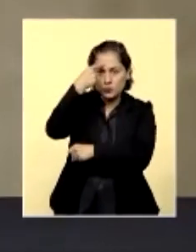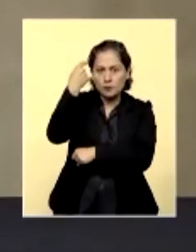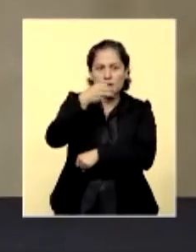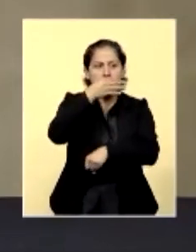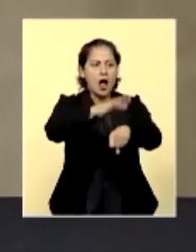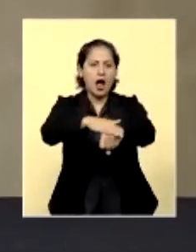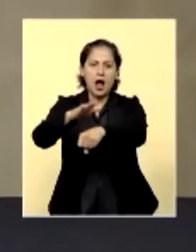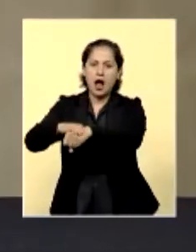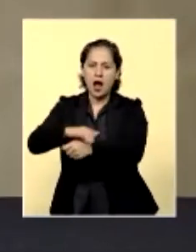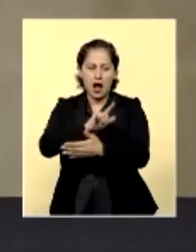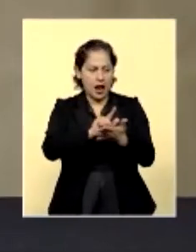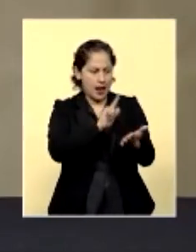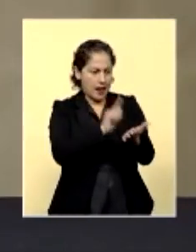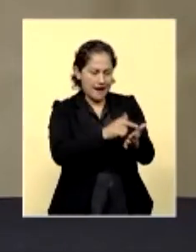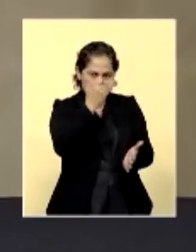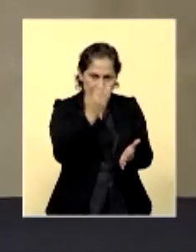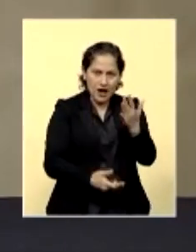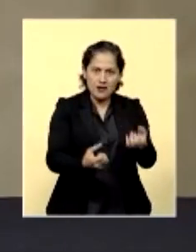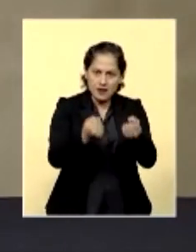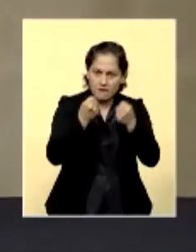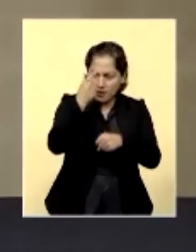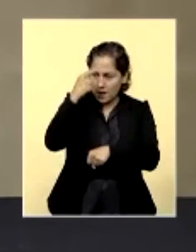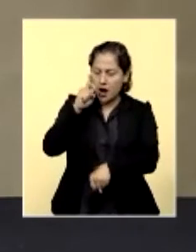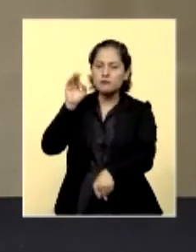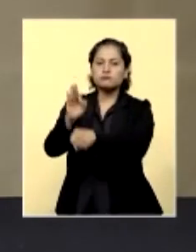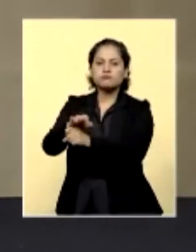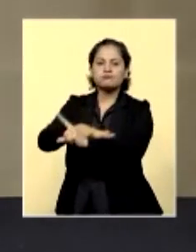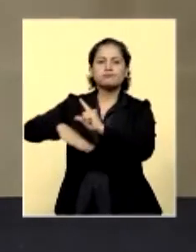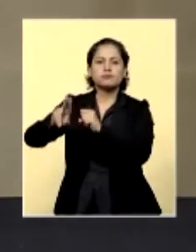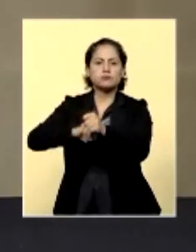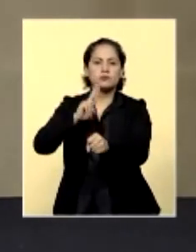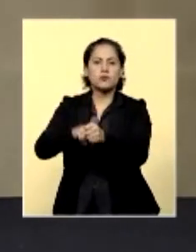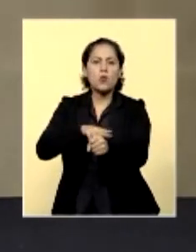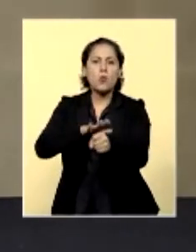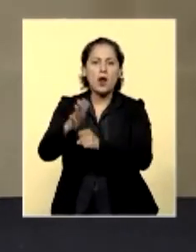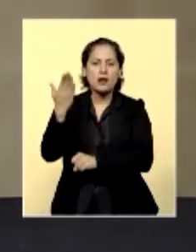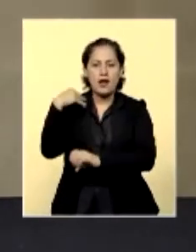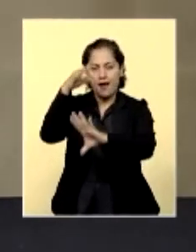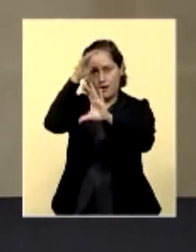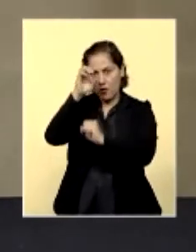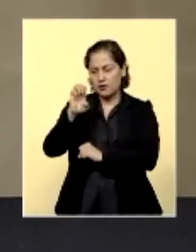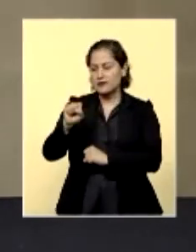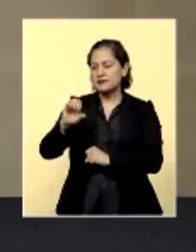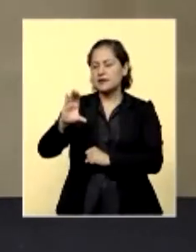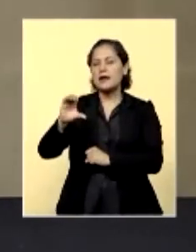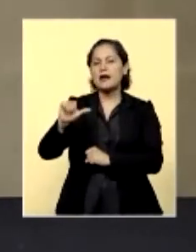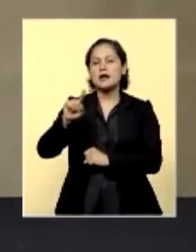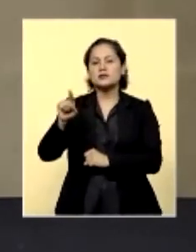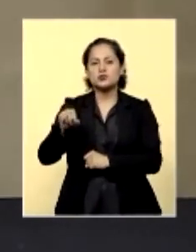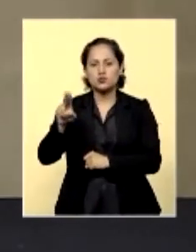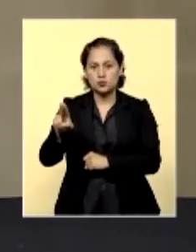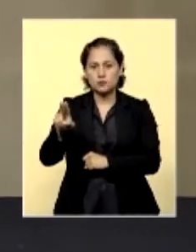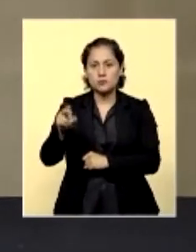limitaciones jurídicas para proteger los derechos ambientales, el Acuerdo de Escazú. Resaltamos cómo